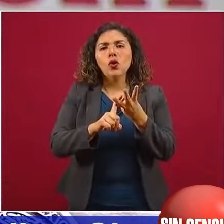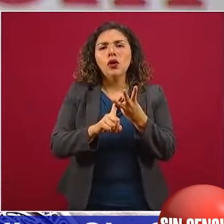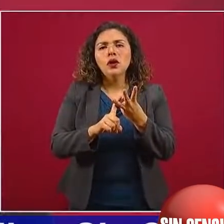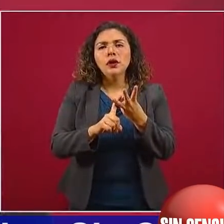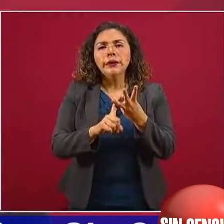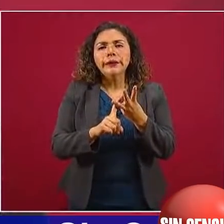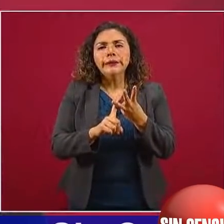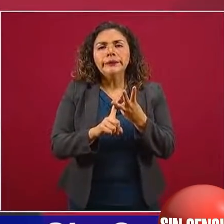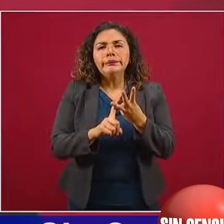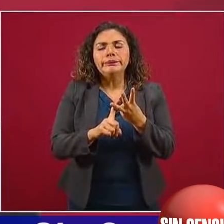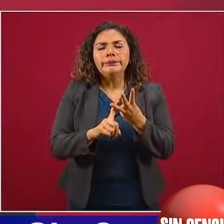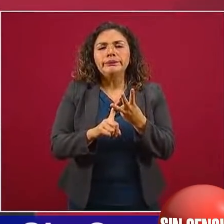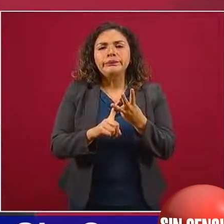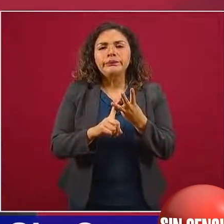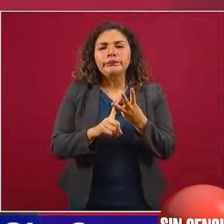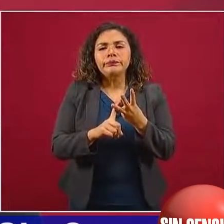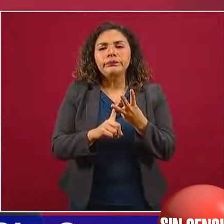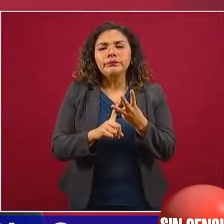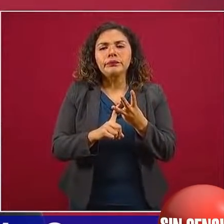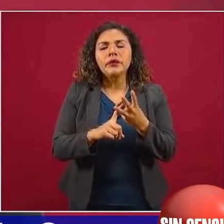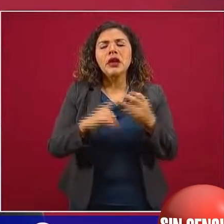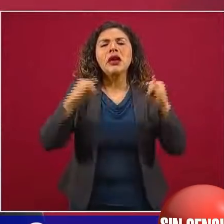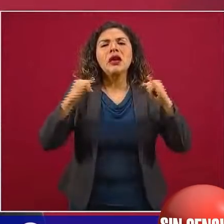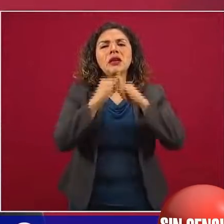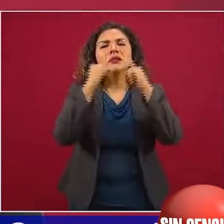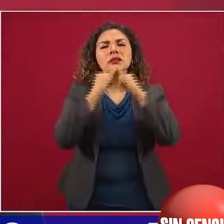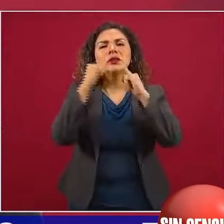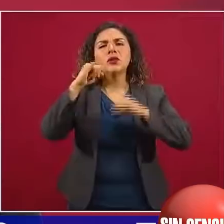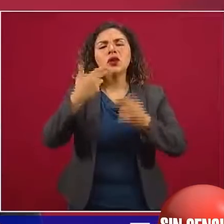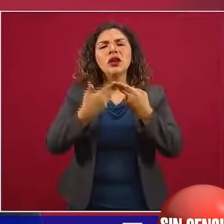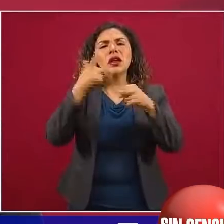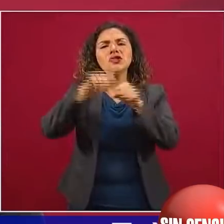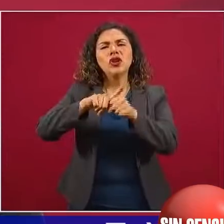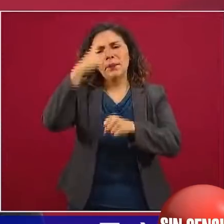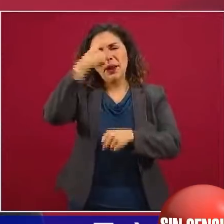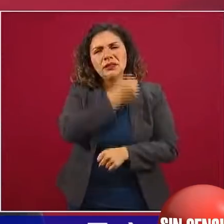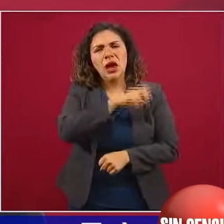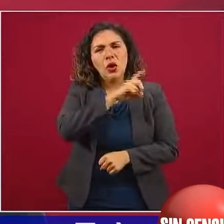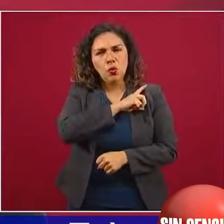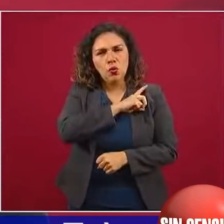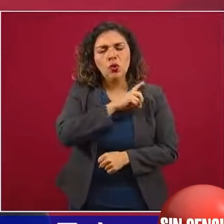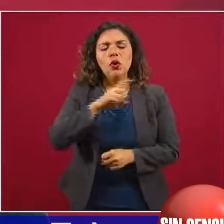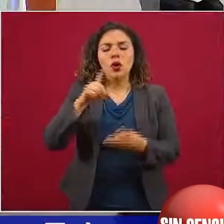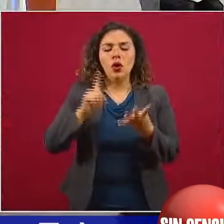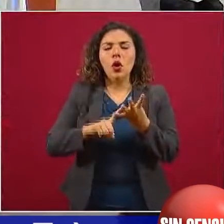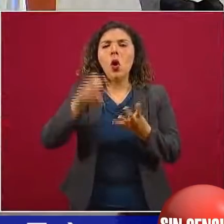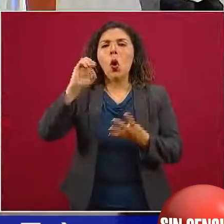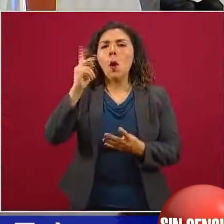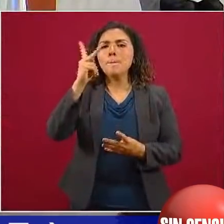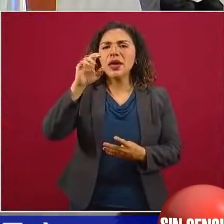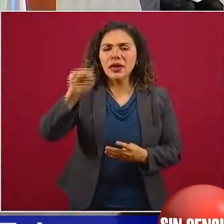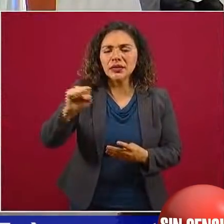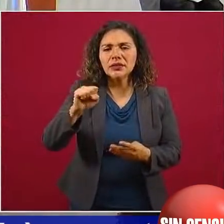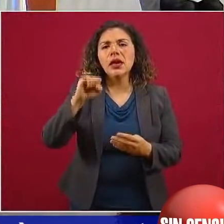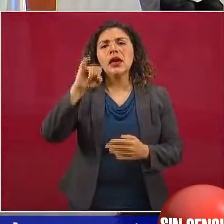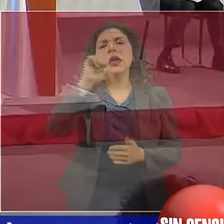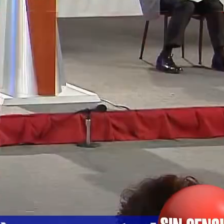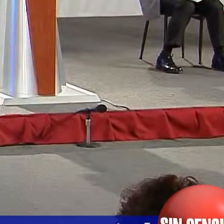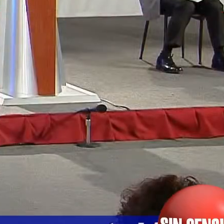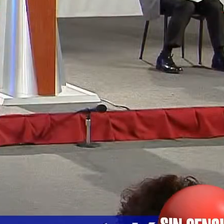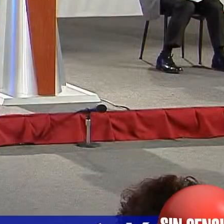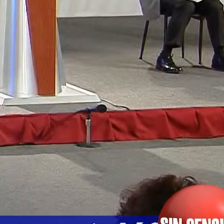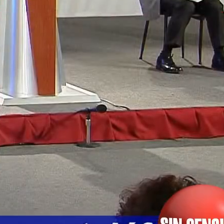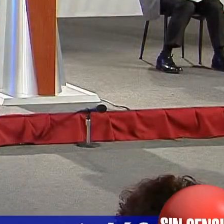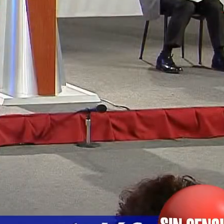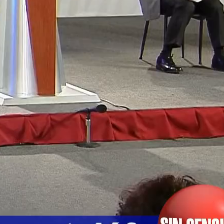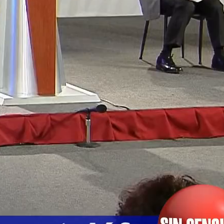Gobernación, con el Instituto Nacional de Salud Pública, con la Organización Panamericana de la Salud, la Secretaría de Salud, por supuesto, y el